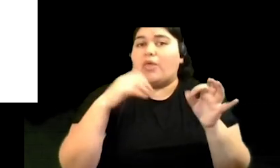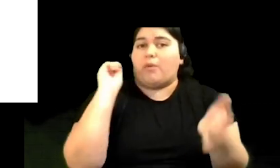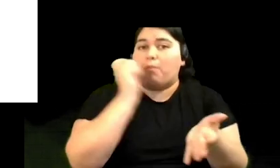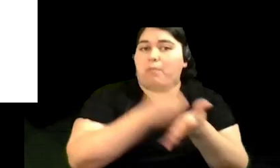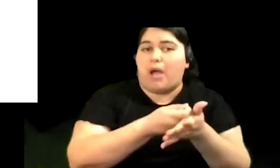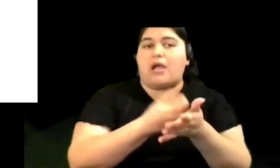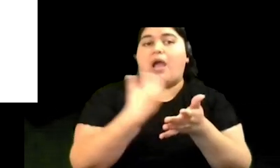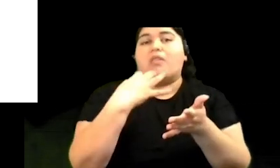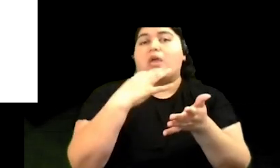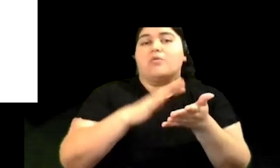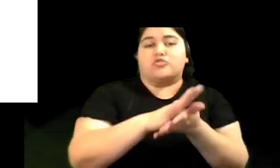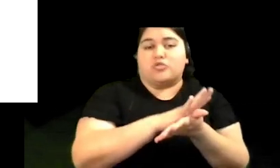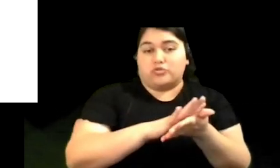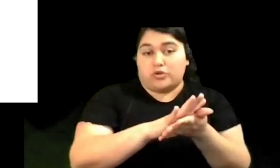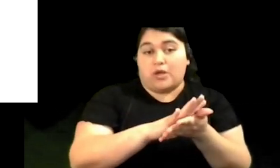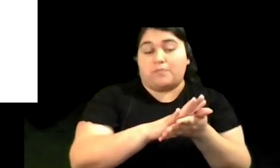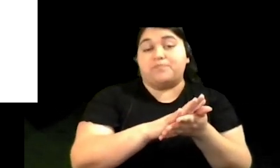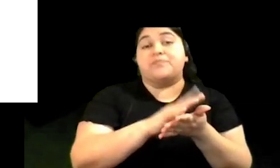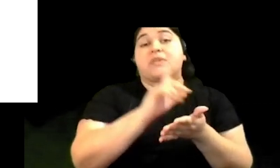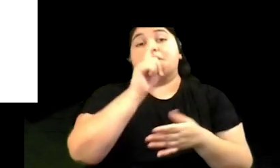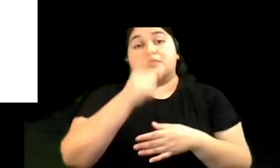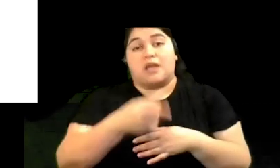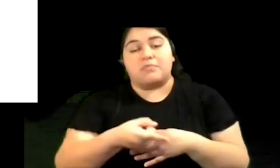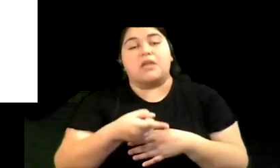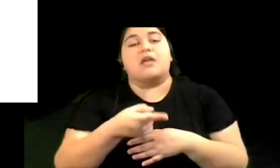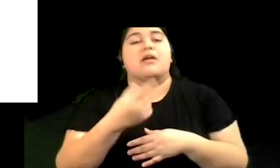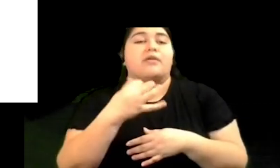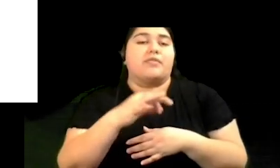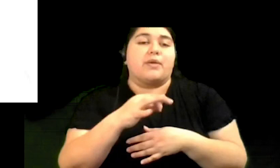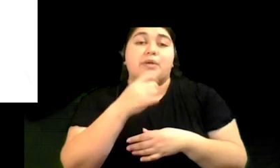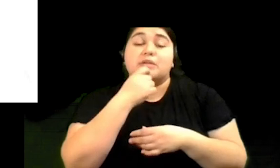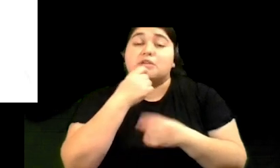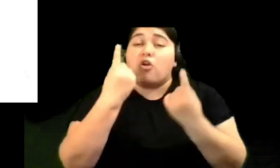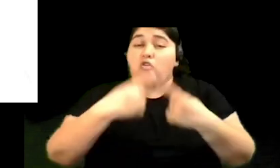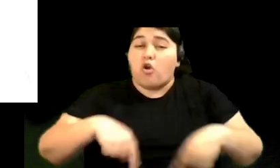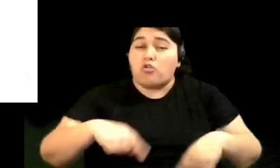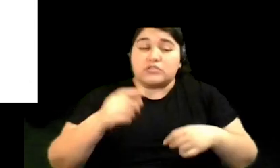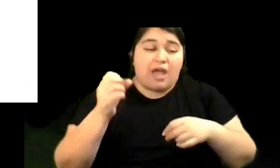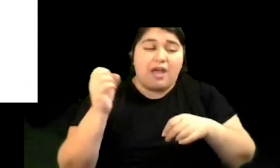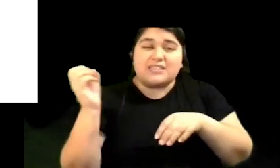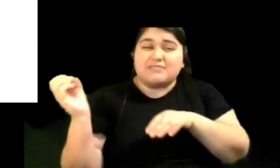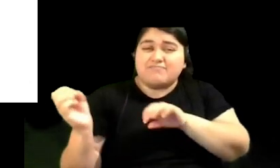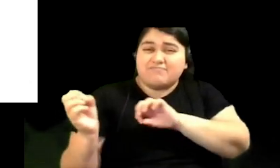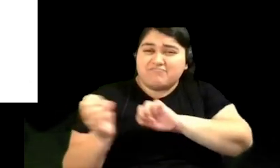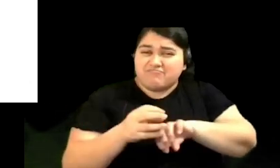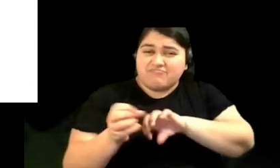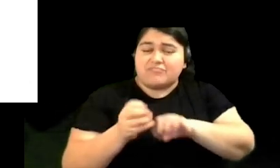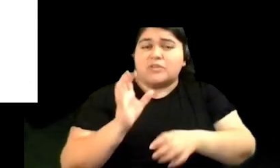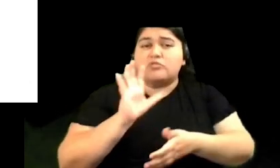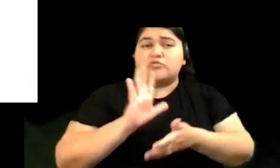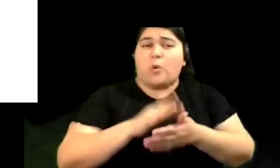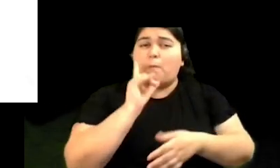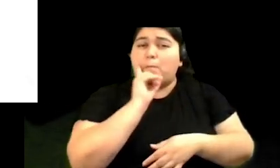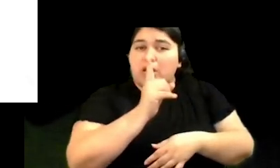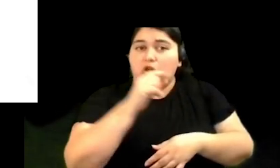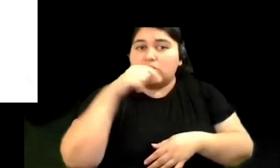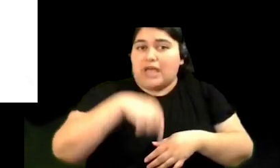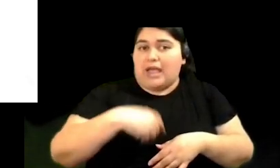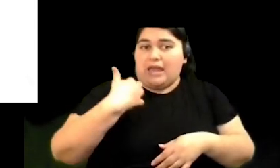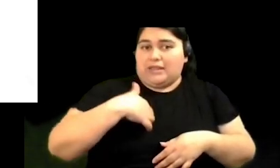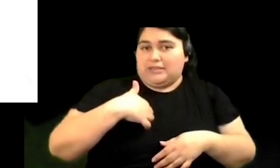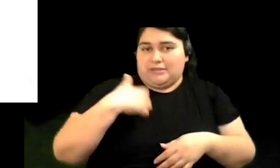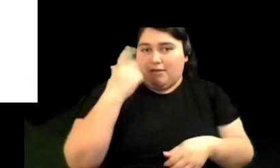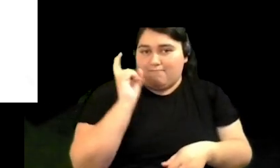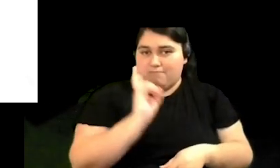recomponer, y prohibiciones, por ejemplo, de que ingresen residuos de carácter nuclear a nuestro país, ¿no? Y